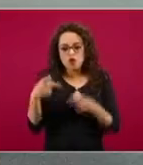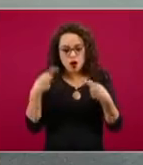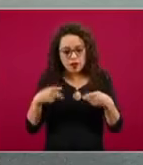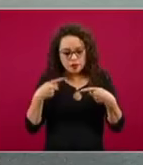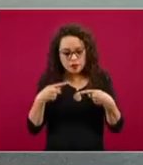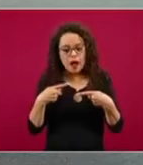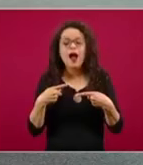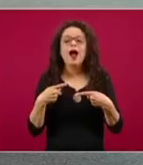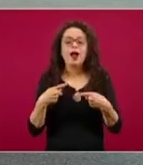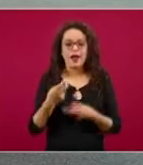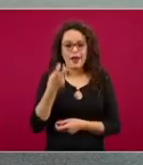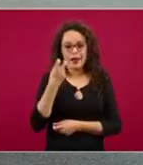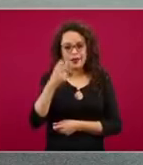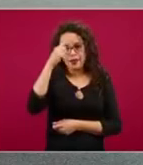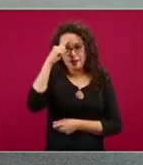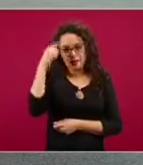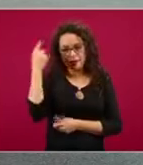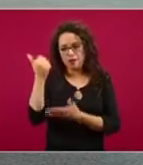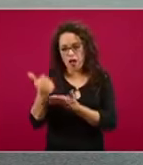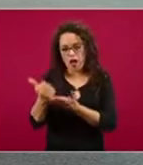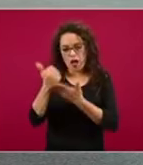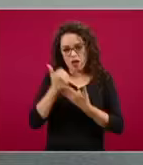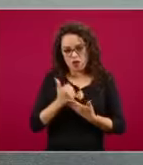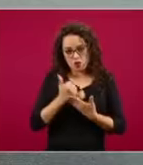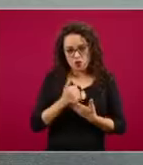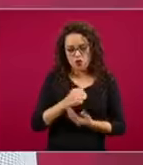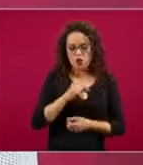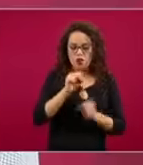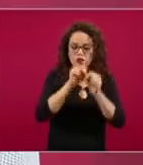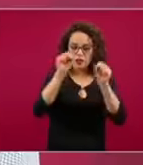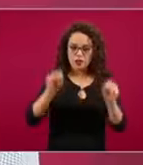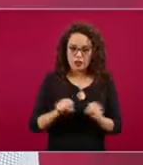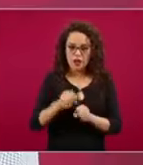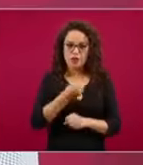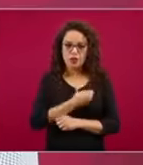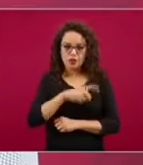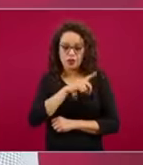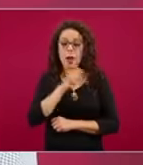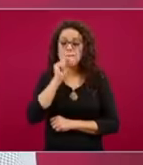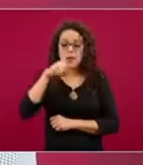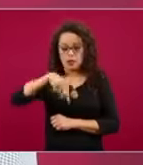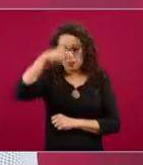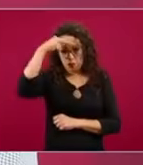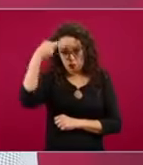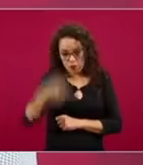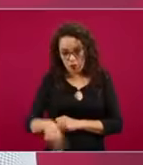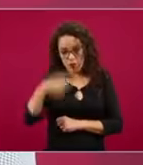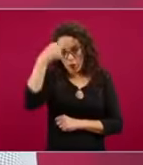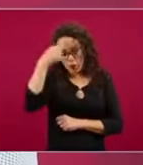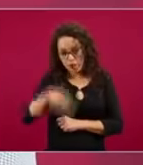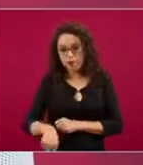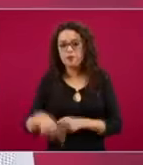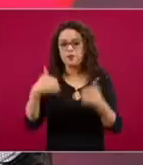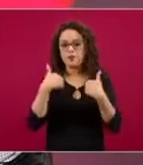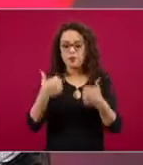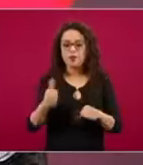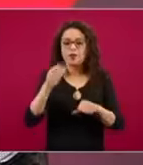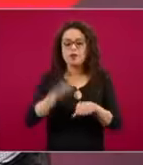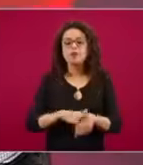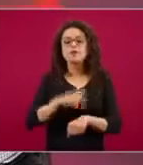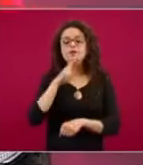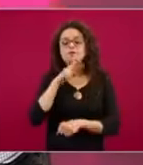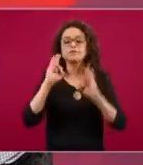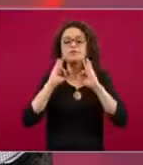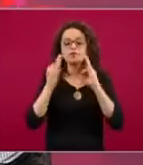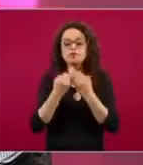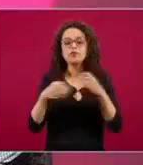nos ayuda a todos los sistemas de salud en el mundo, incluido a México, a poder definir siempre la mejor manera de cómo